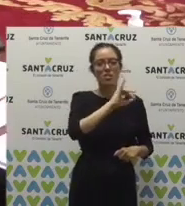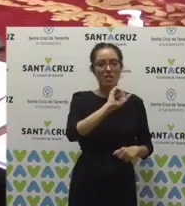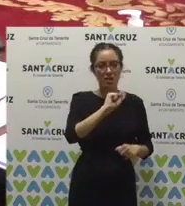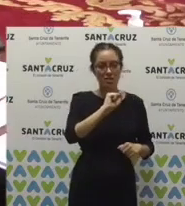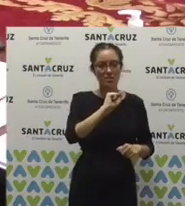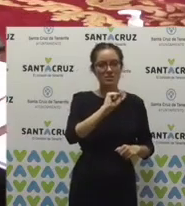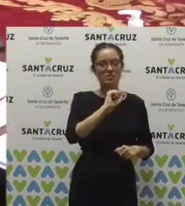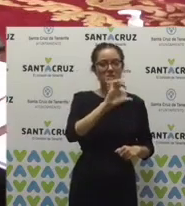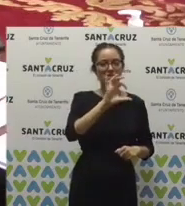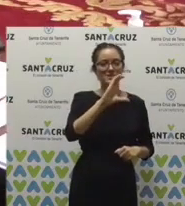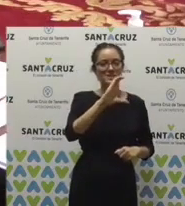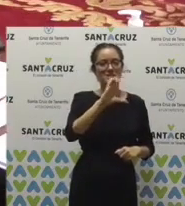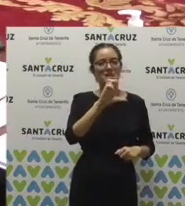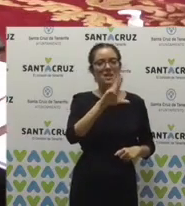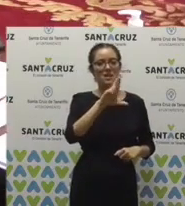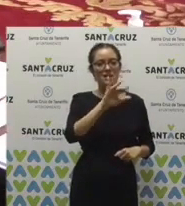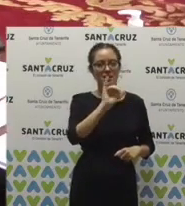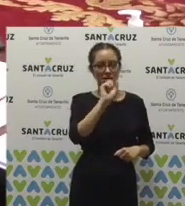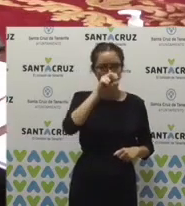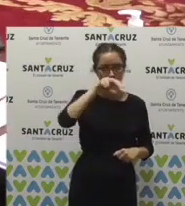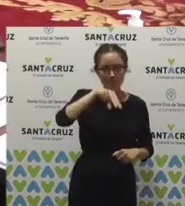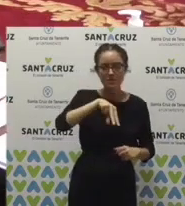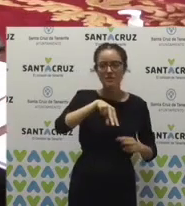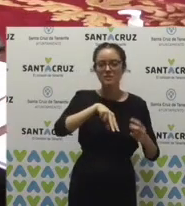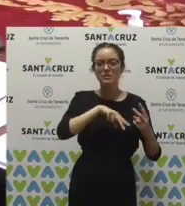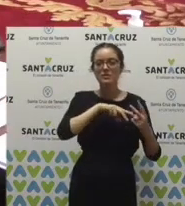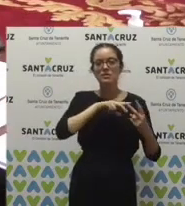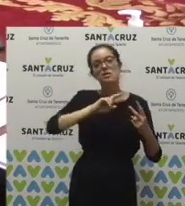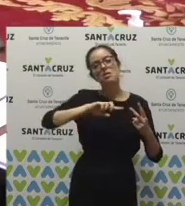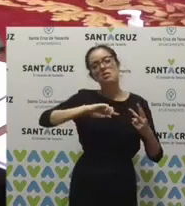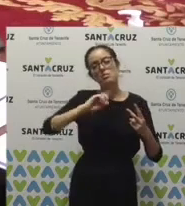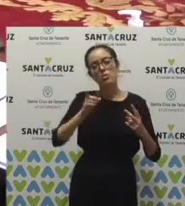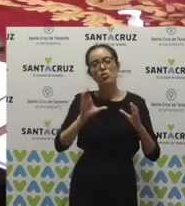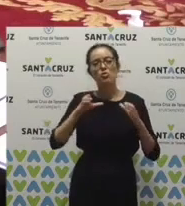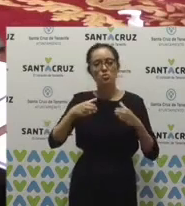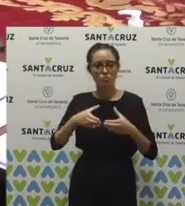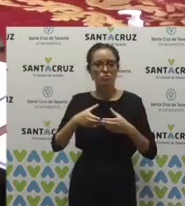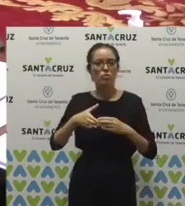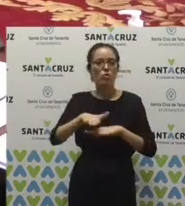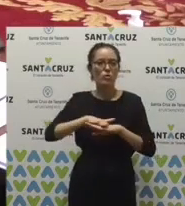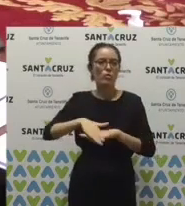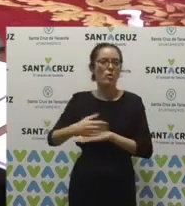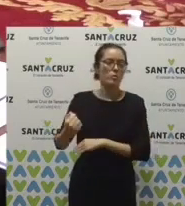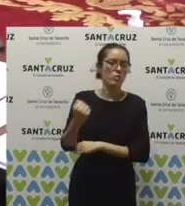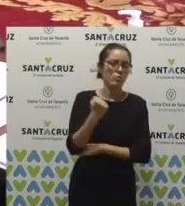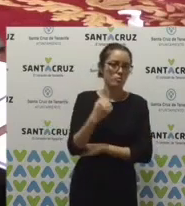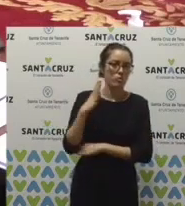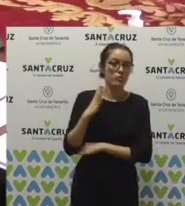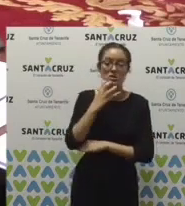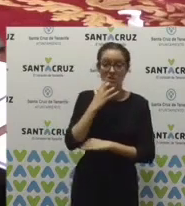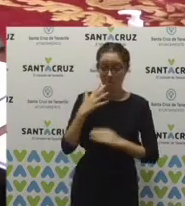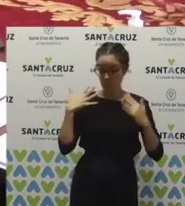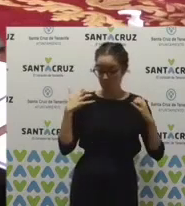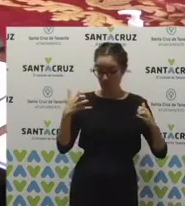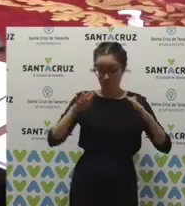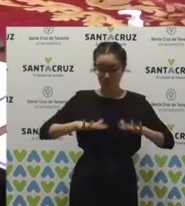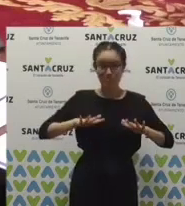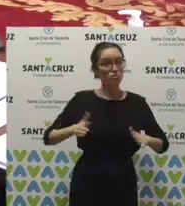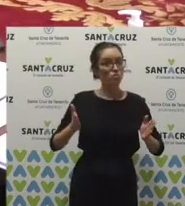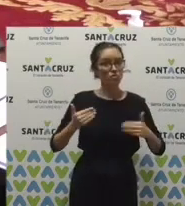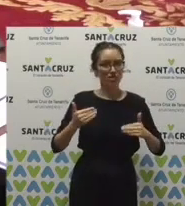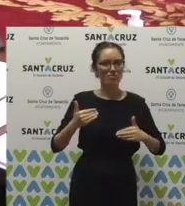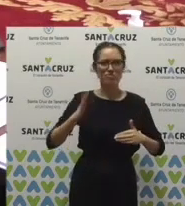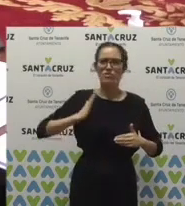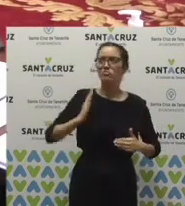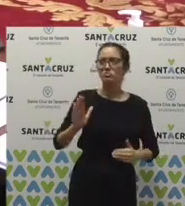igualmente de los grupos que apoyan al gobierno por favor si no están en el pleno pidan la palabra para